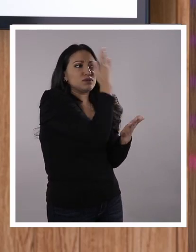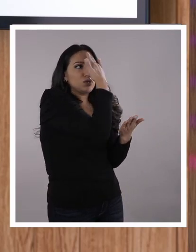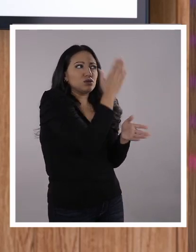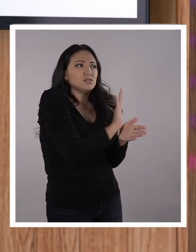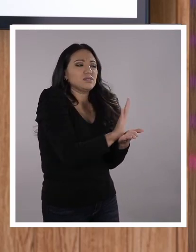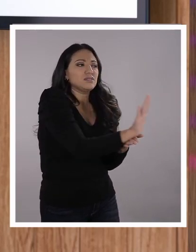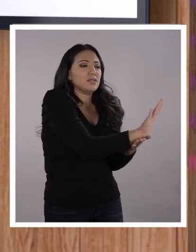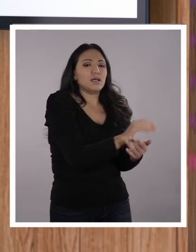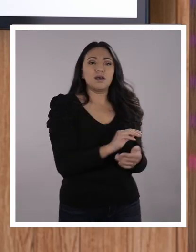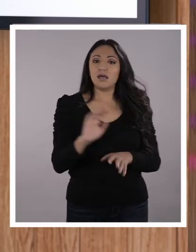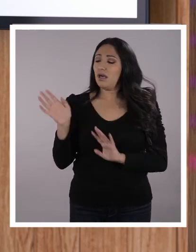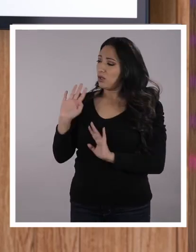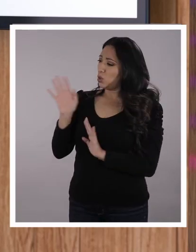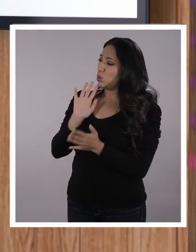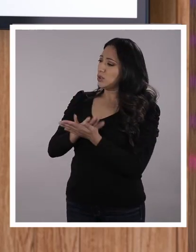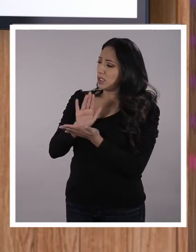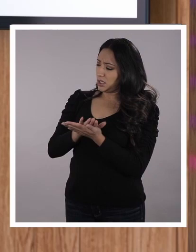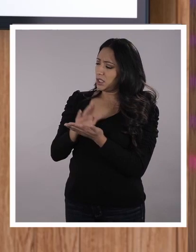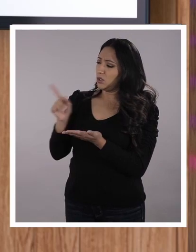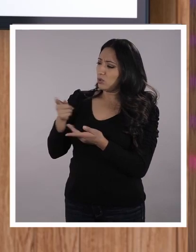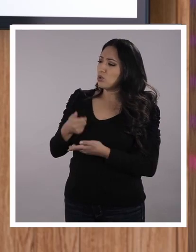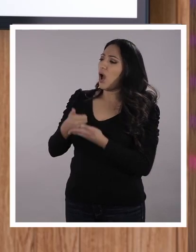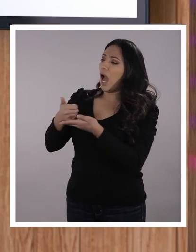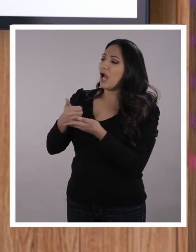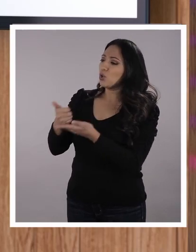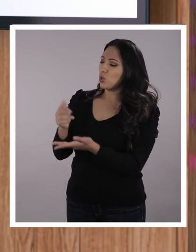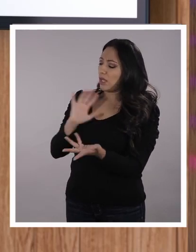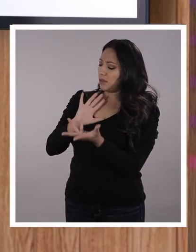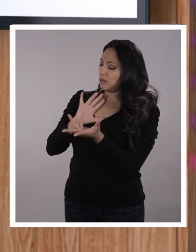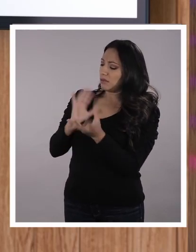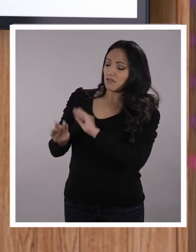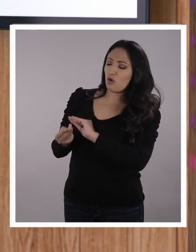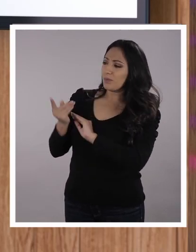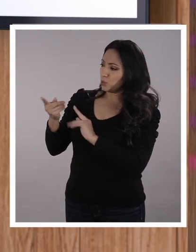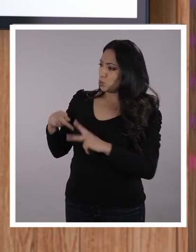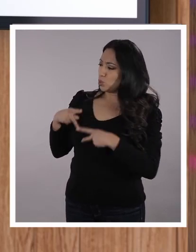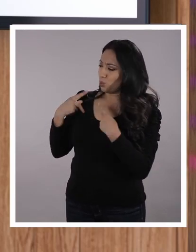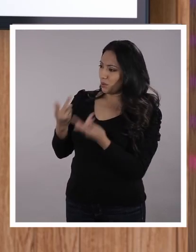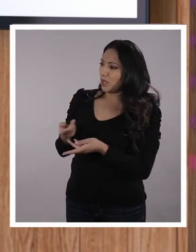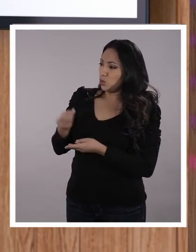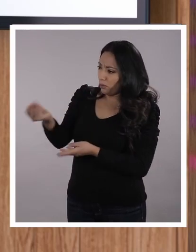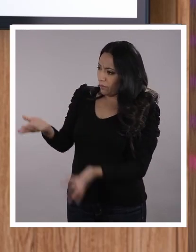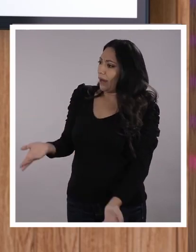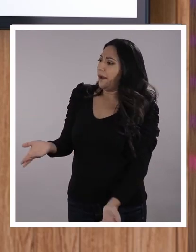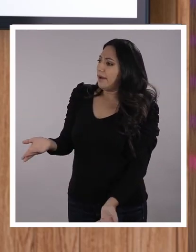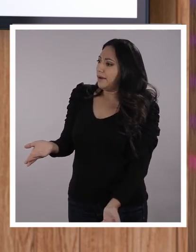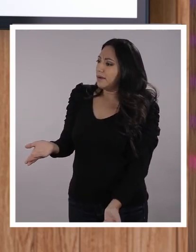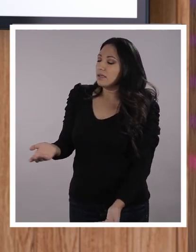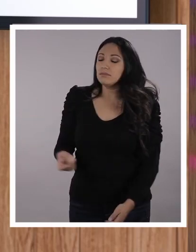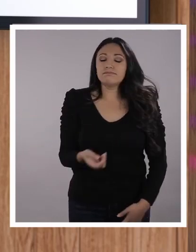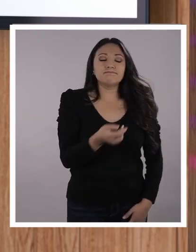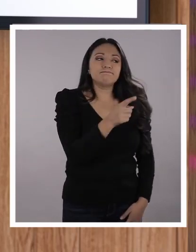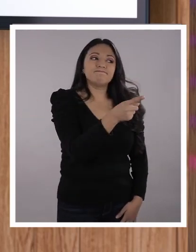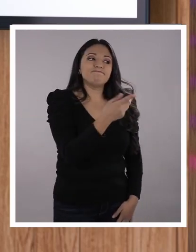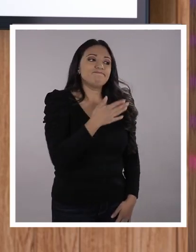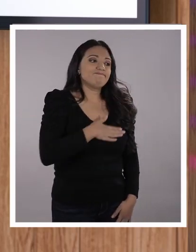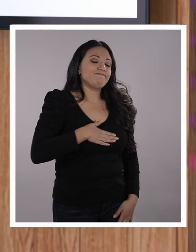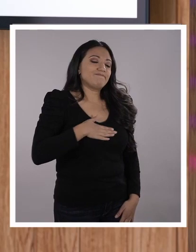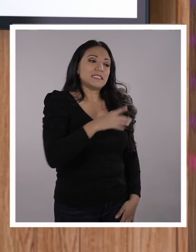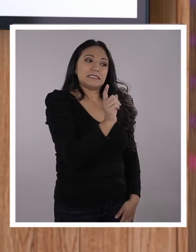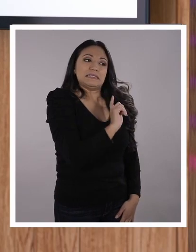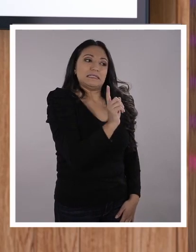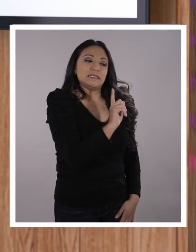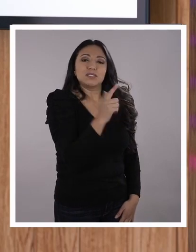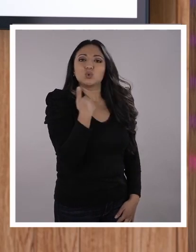Ya me estoy preocupando de dónde vendrá esa plata. Pero no te preocupes, porque esto te va a ayudar a transformar tu vida. Por más que quisiera, profe, pero como